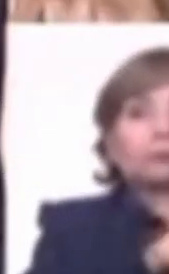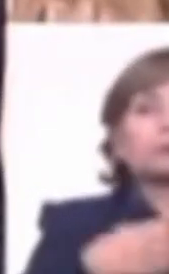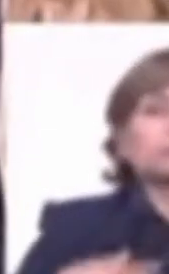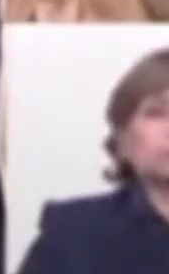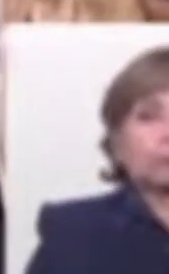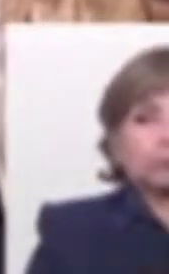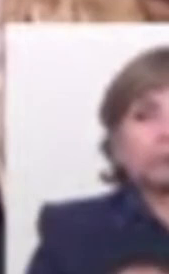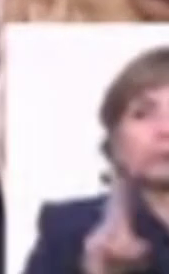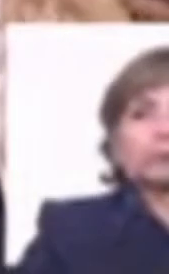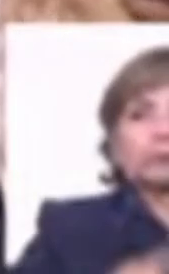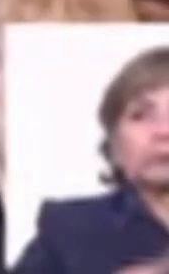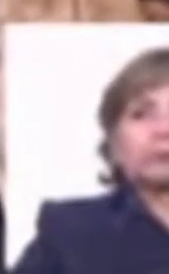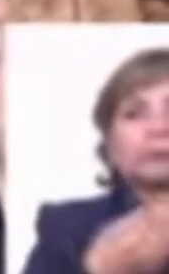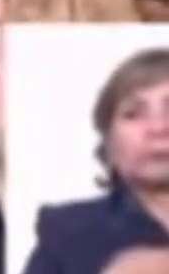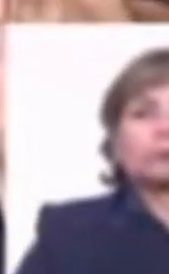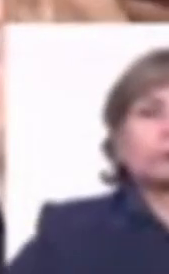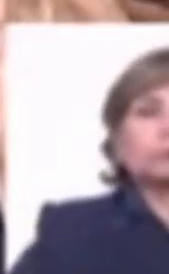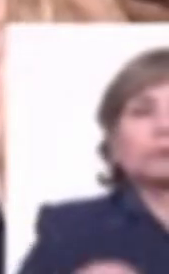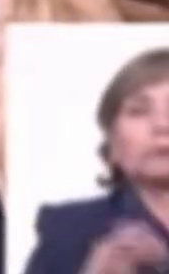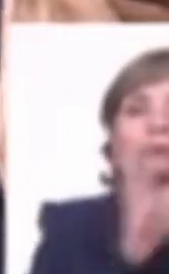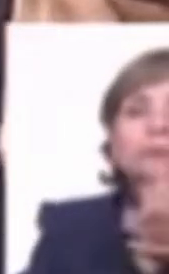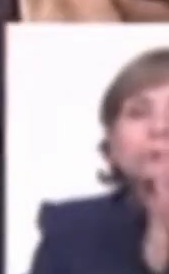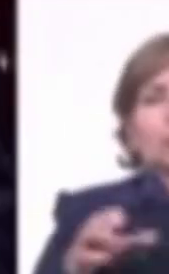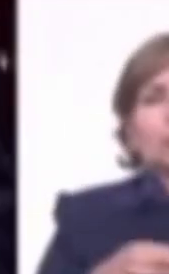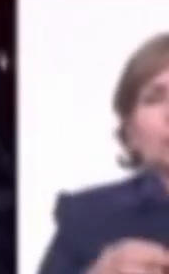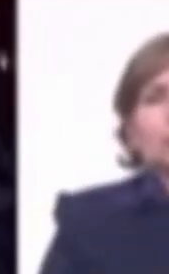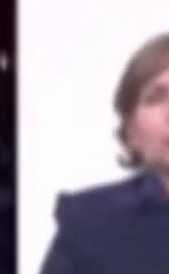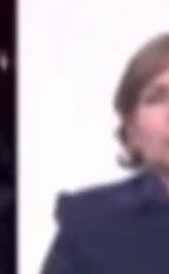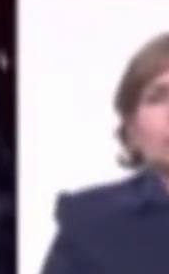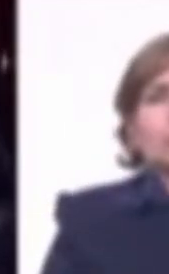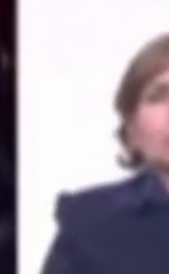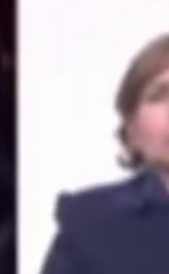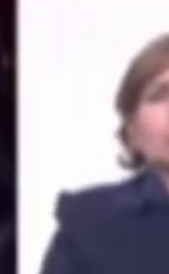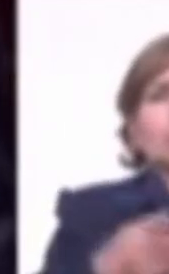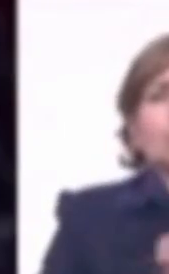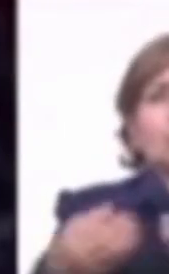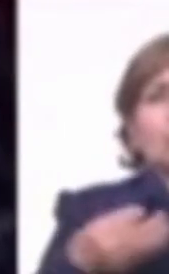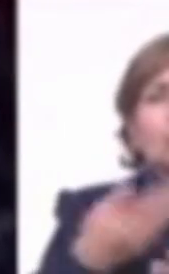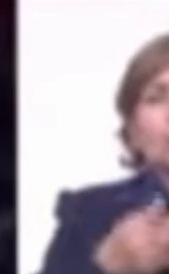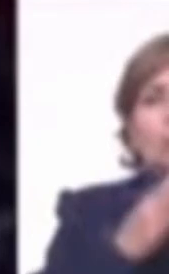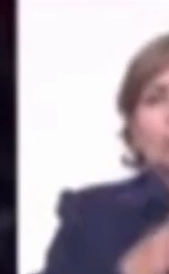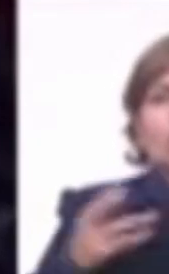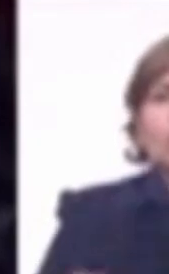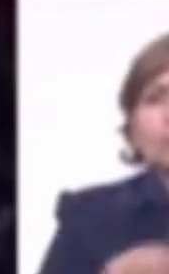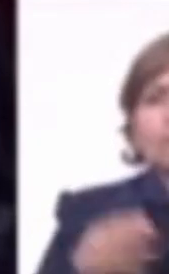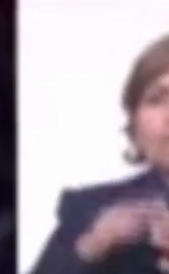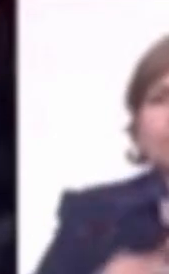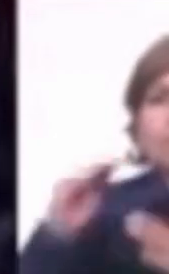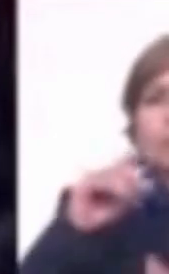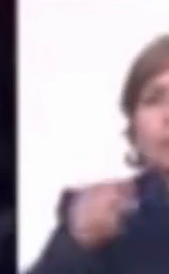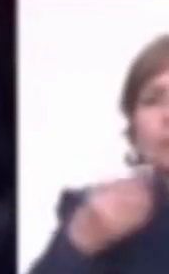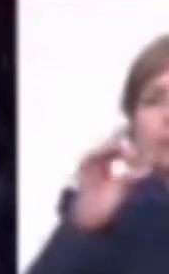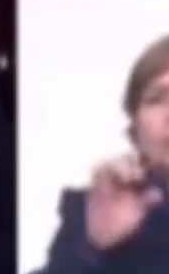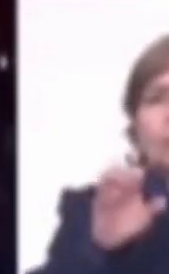garantizar también como estado como gobierno la tranquilidad de muchos peruanos el presupuesto en orden y seguridad va a crecer en